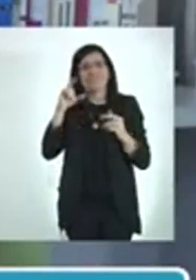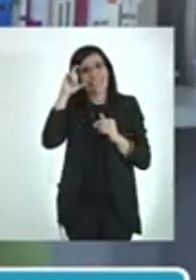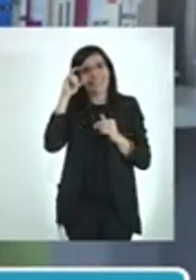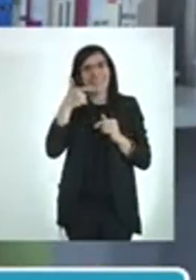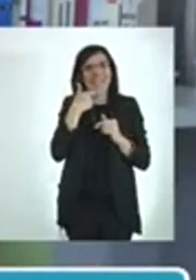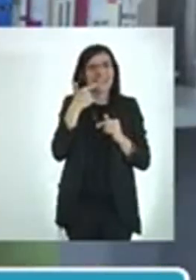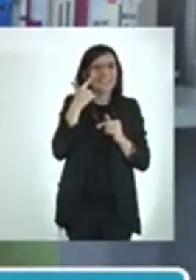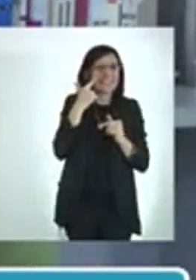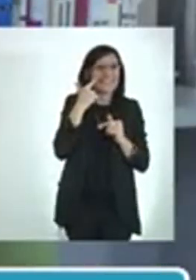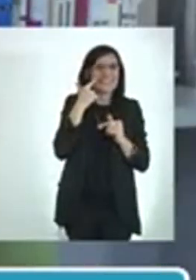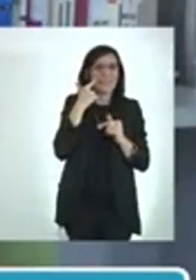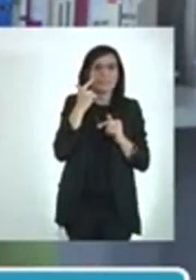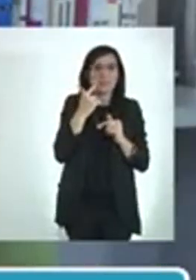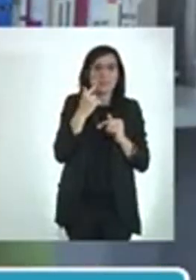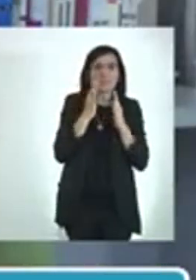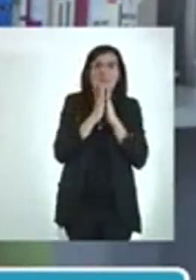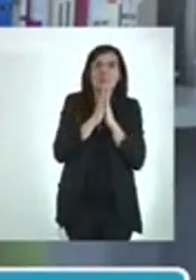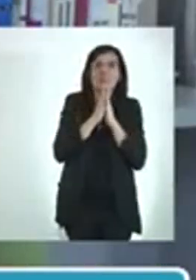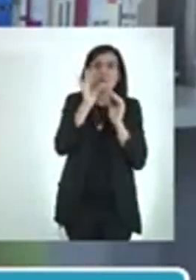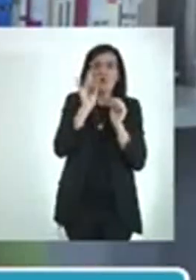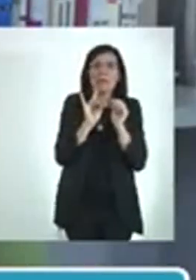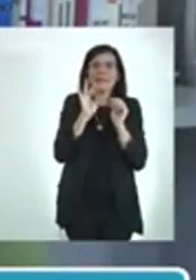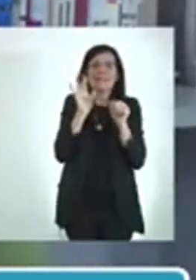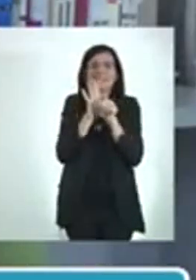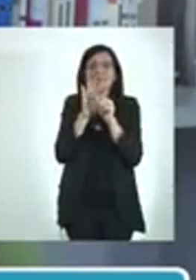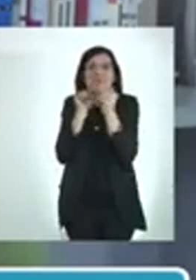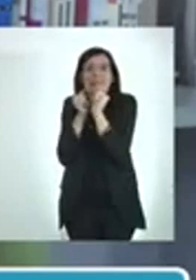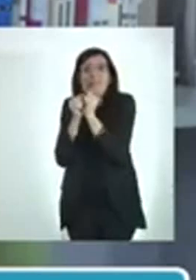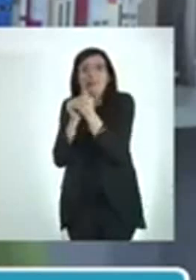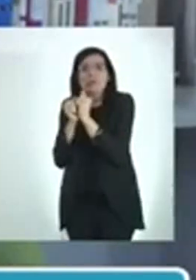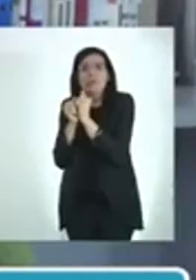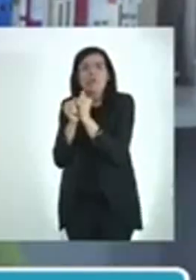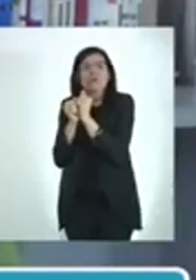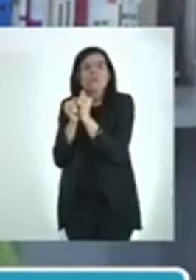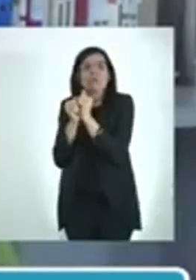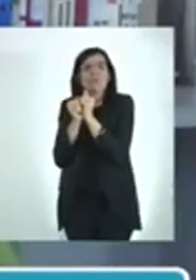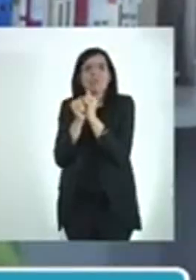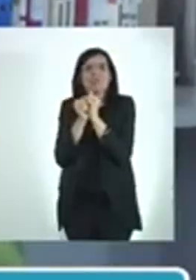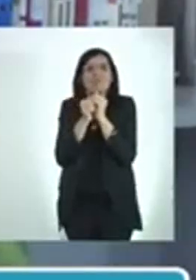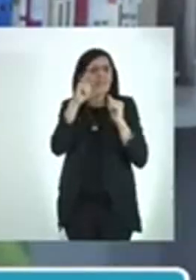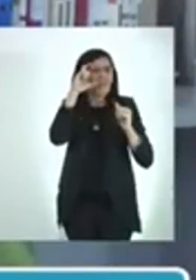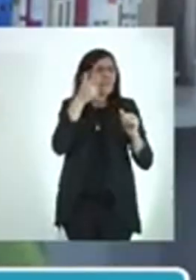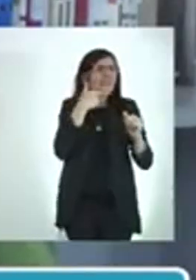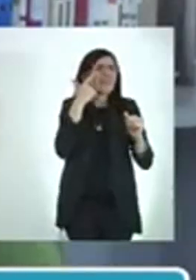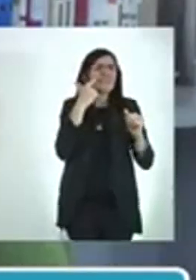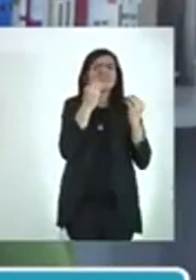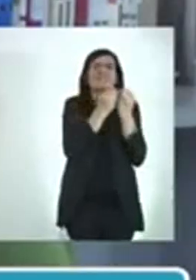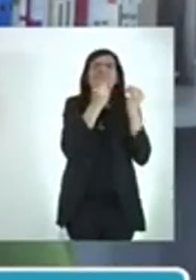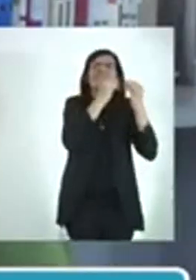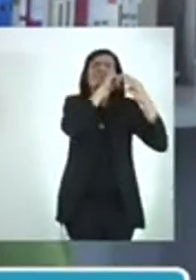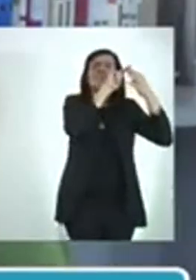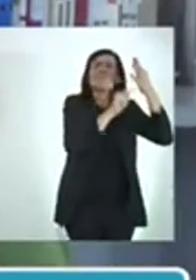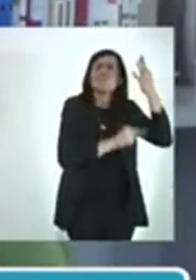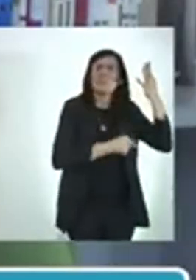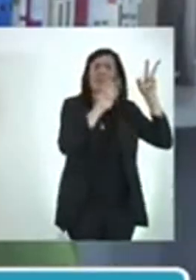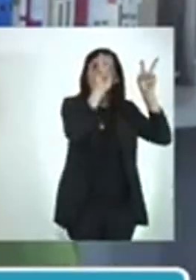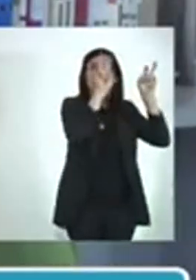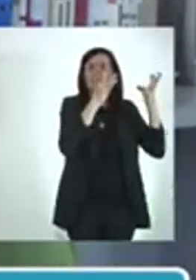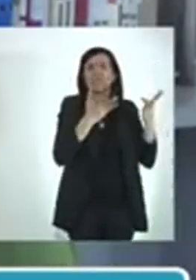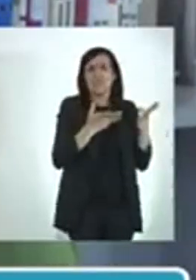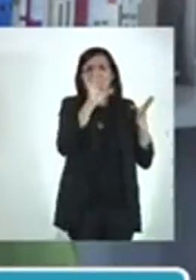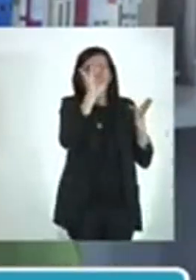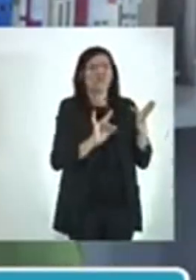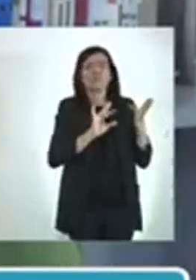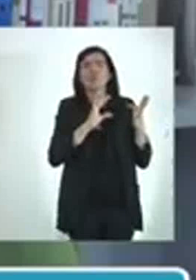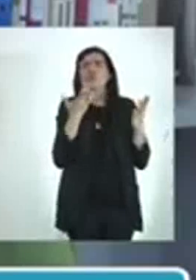a sexualidad, claro. y a sexo, y a práctica, uh-huh. sexual. Entonces, exacto. Ustedes hablan sobre relaciones sexuales, claro, claro. Y la realidad es que la